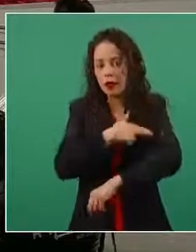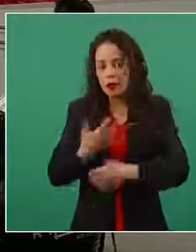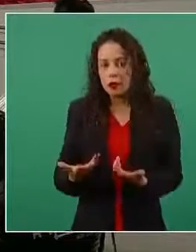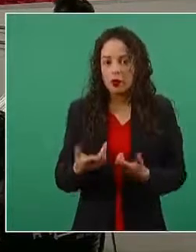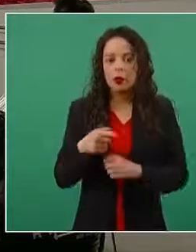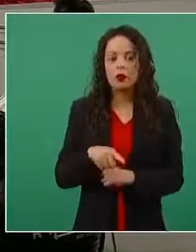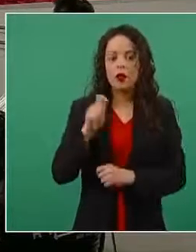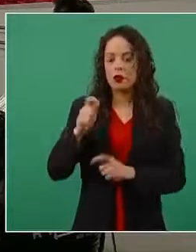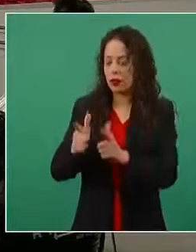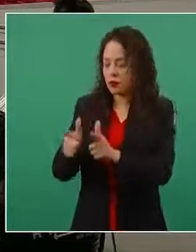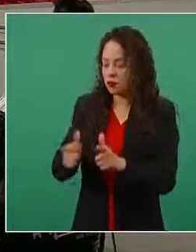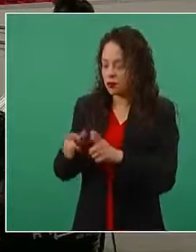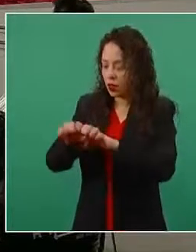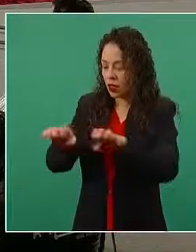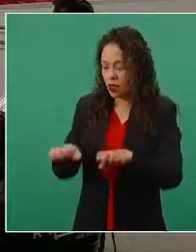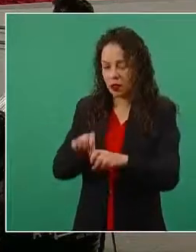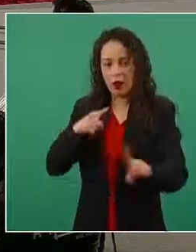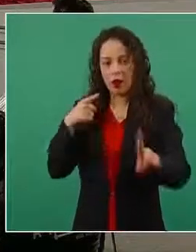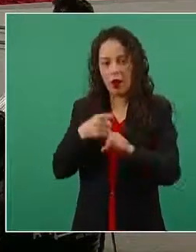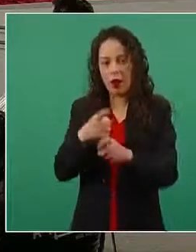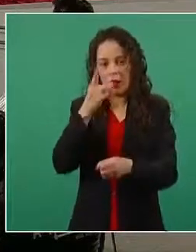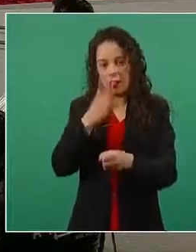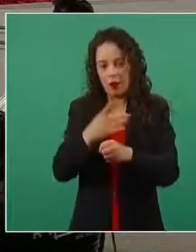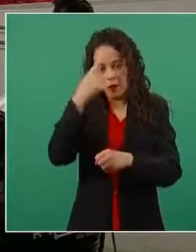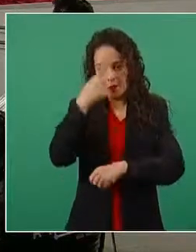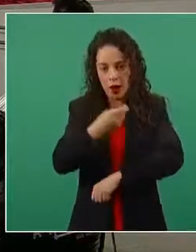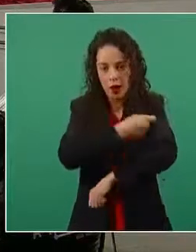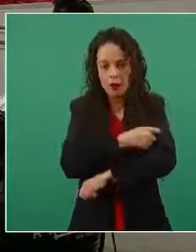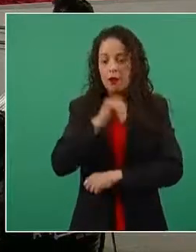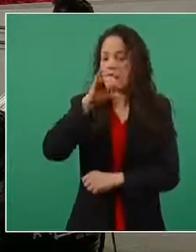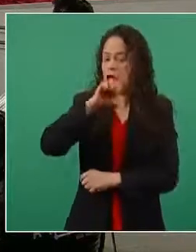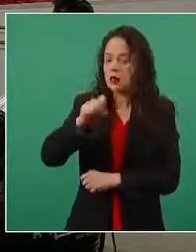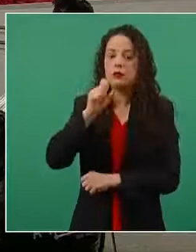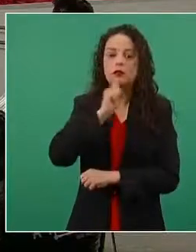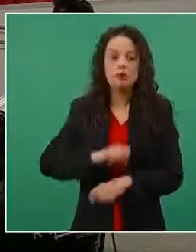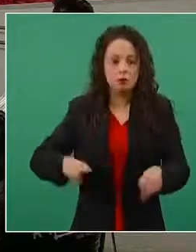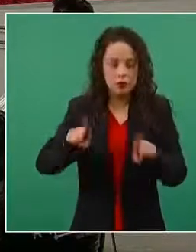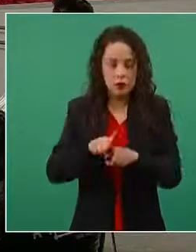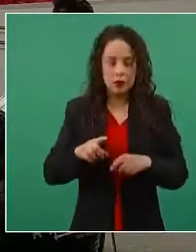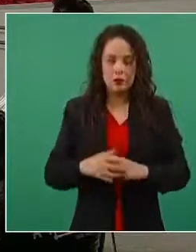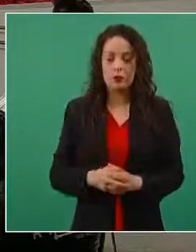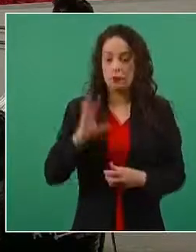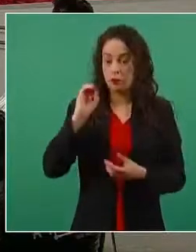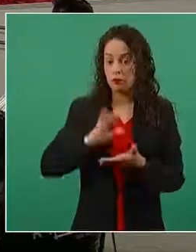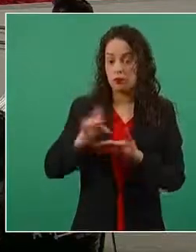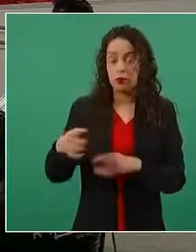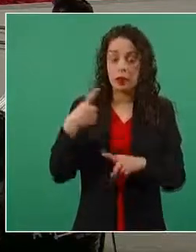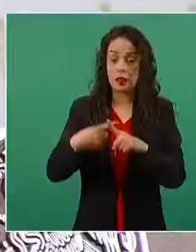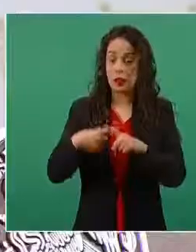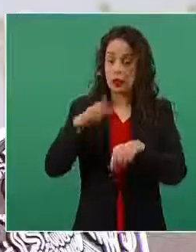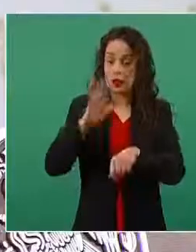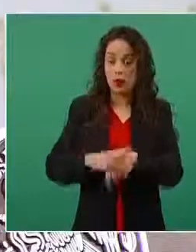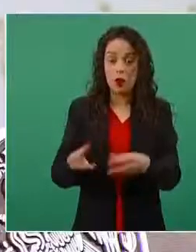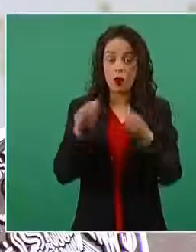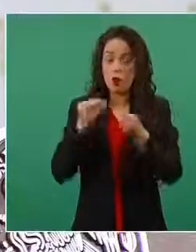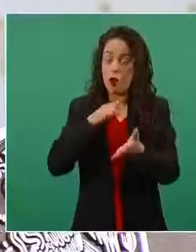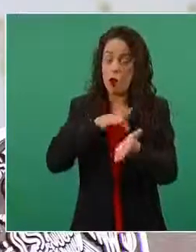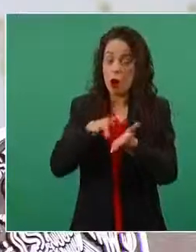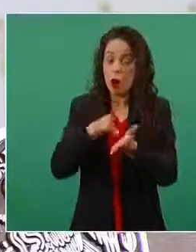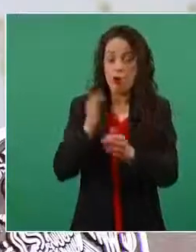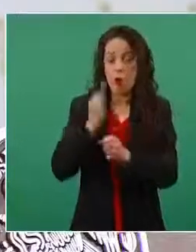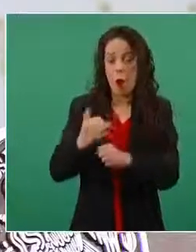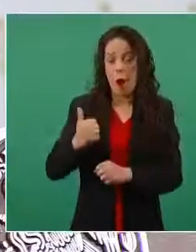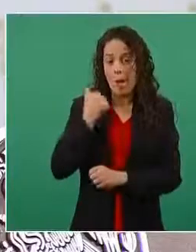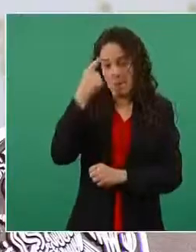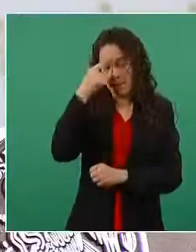y el ISSSTE. Insisto, muchísimas gracias y hago señalamiento también de que alguien que ha apoyado mucho y aprovecho el medio para